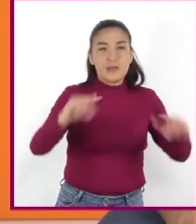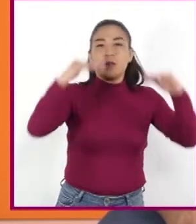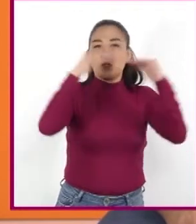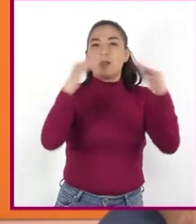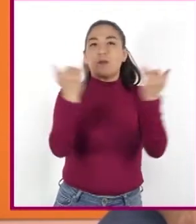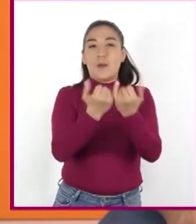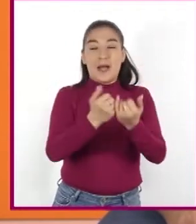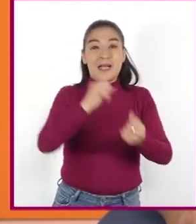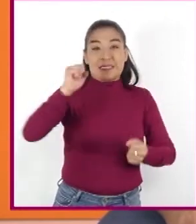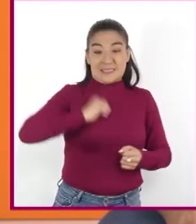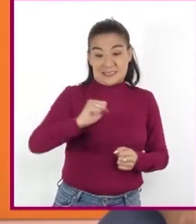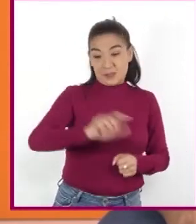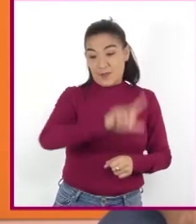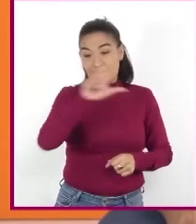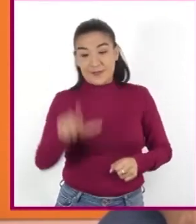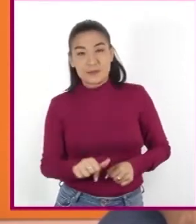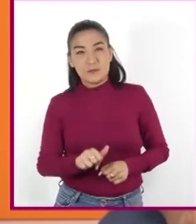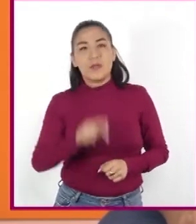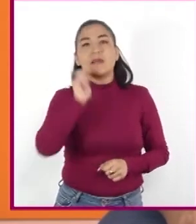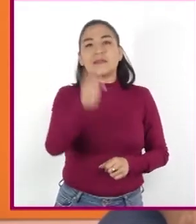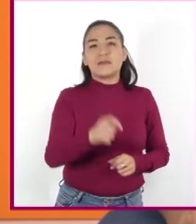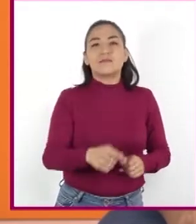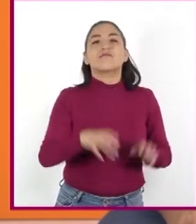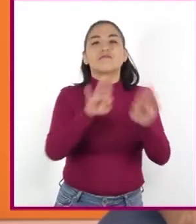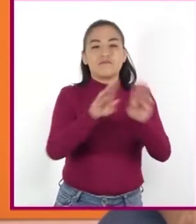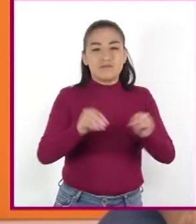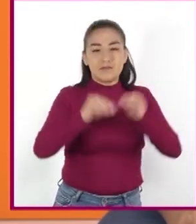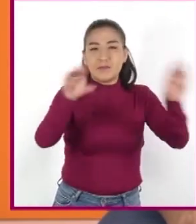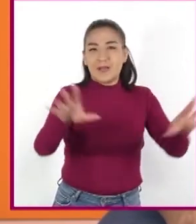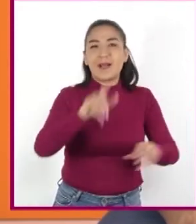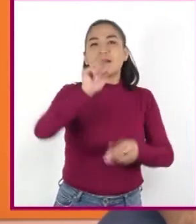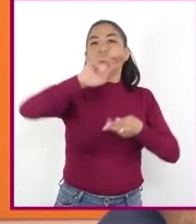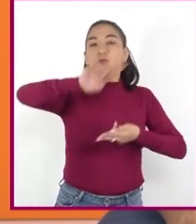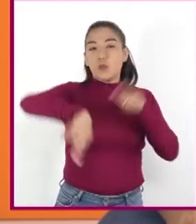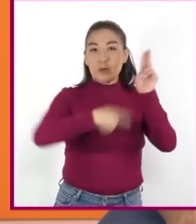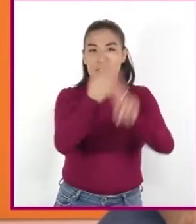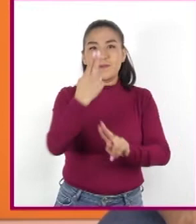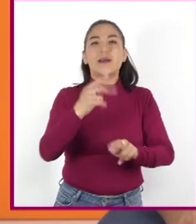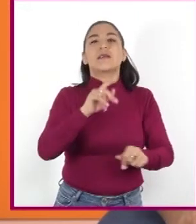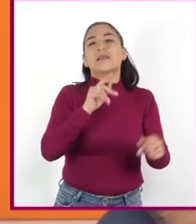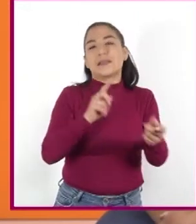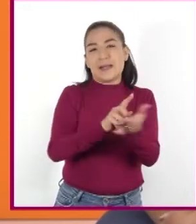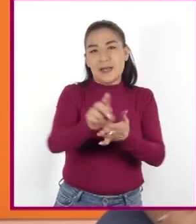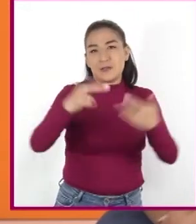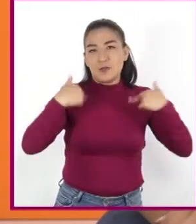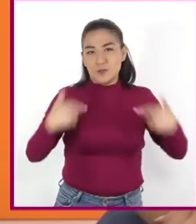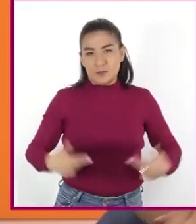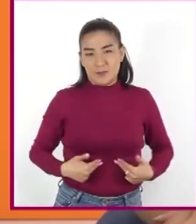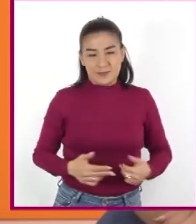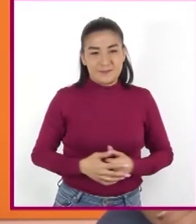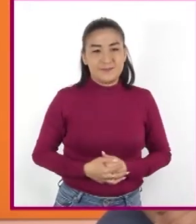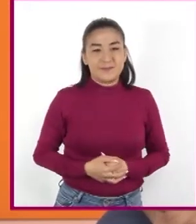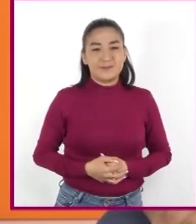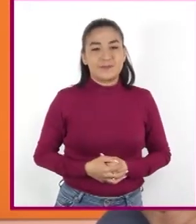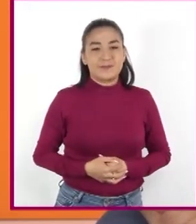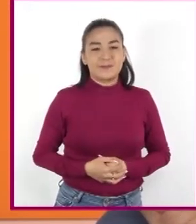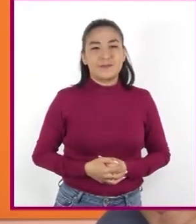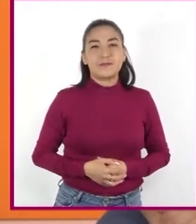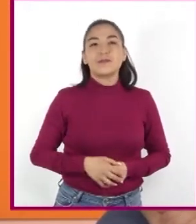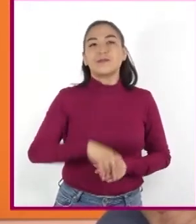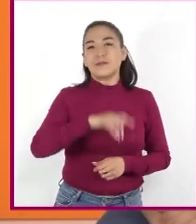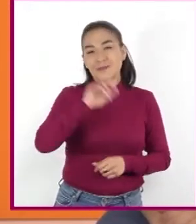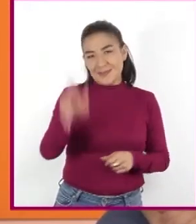más tarde daría lugar a la actual Declaración Universal de los Derechos Humanos. Objeto